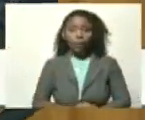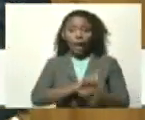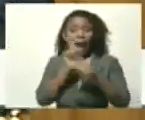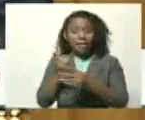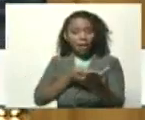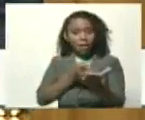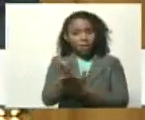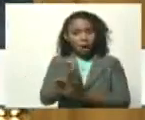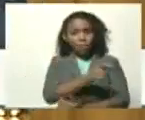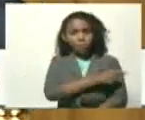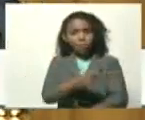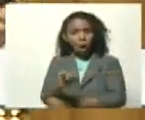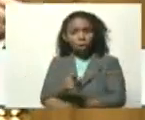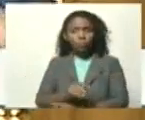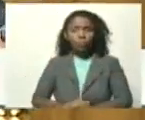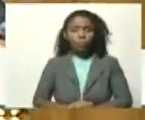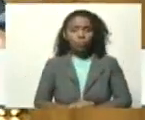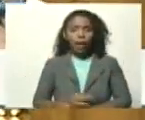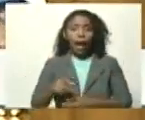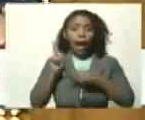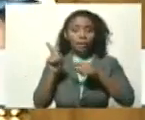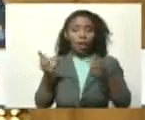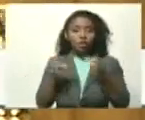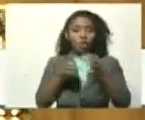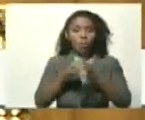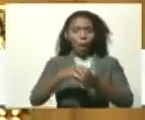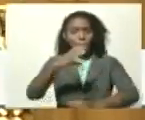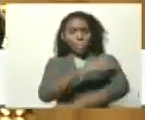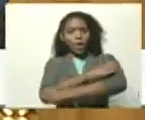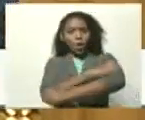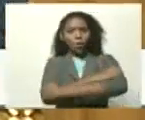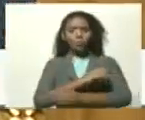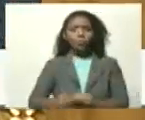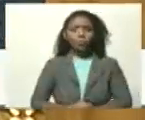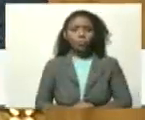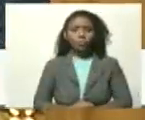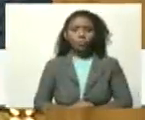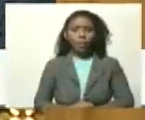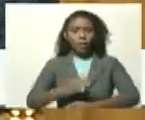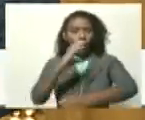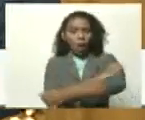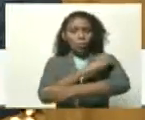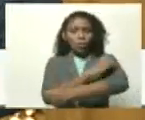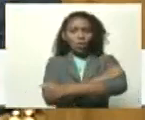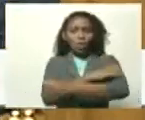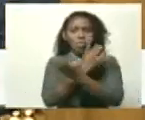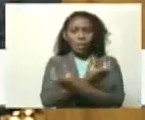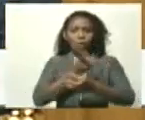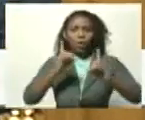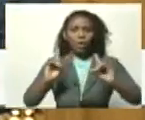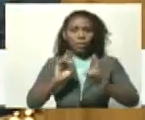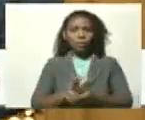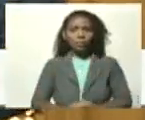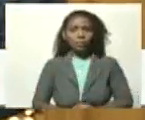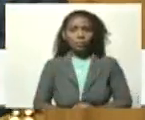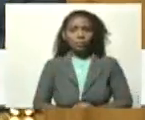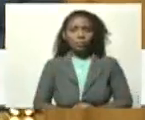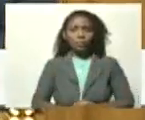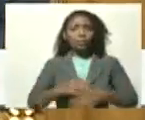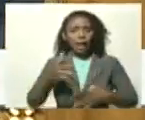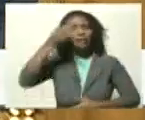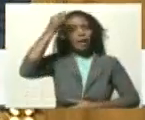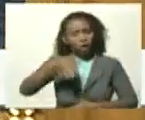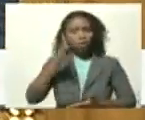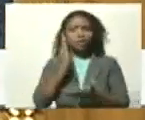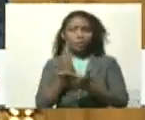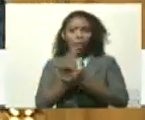fiel cumplimiento, esta bancada de oposición, de la oposición democrática que ha creído